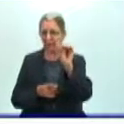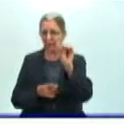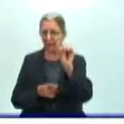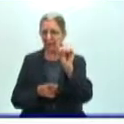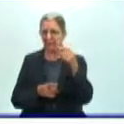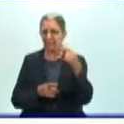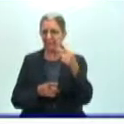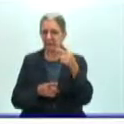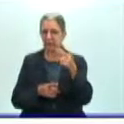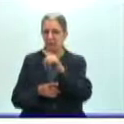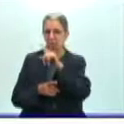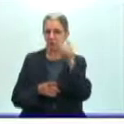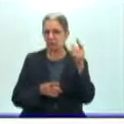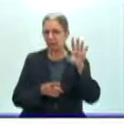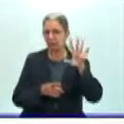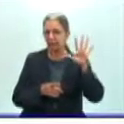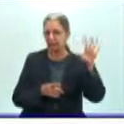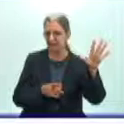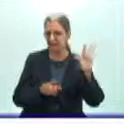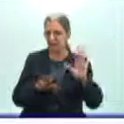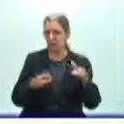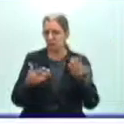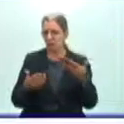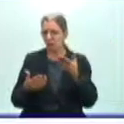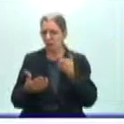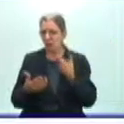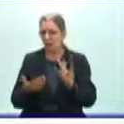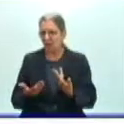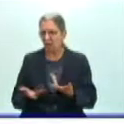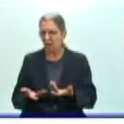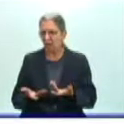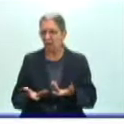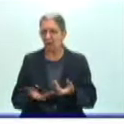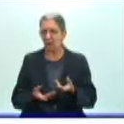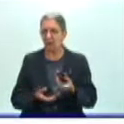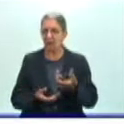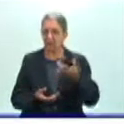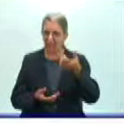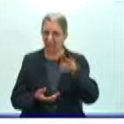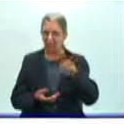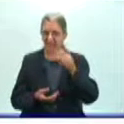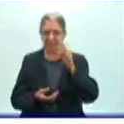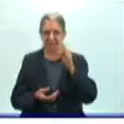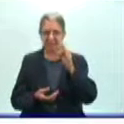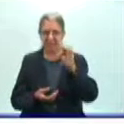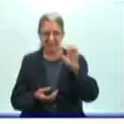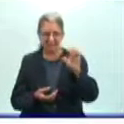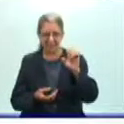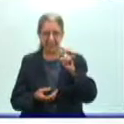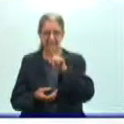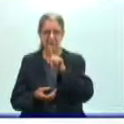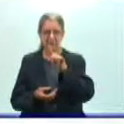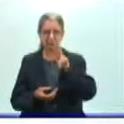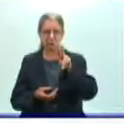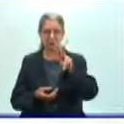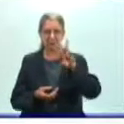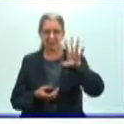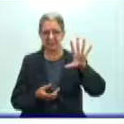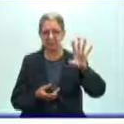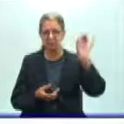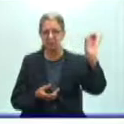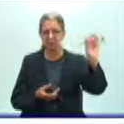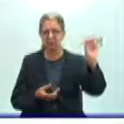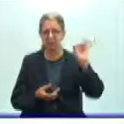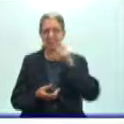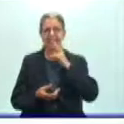AFE. Y nos daría en este caso 125 grados y hemos llegado a la respuesta de